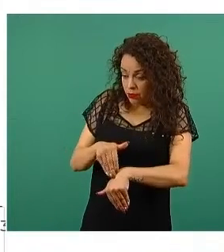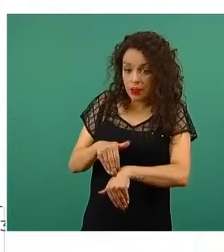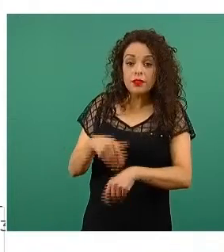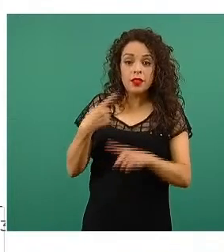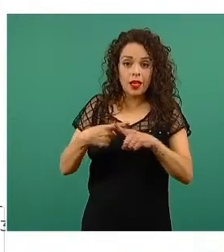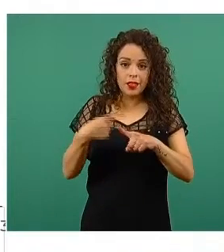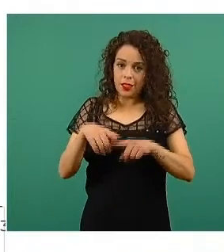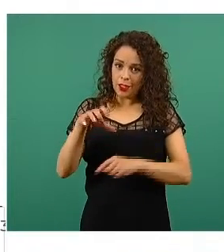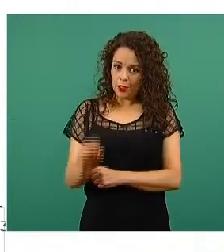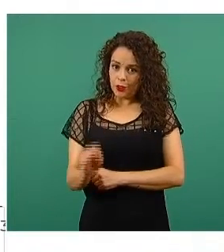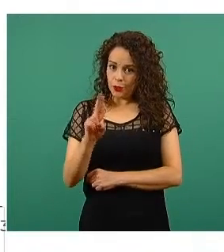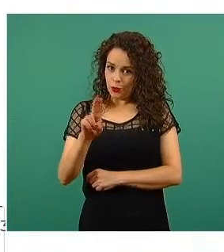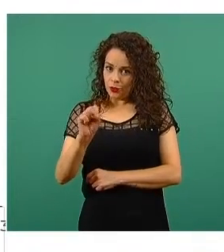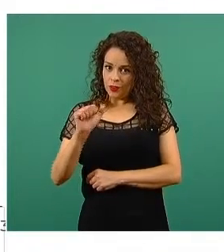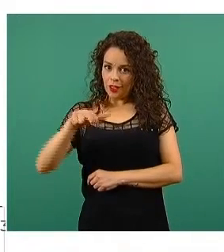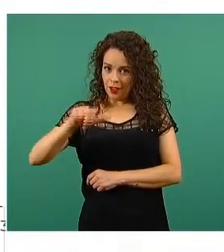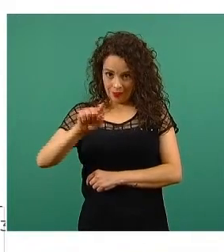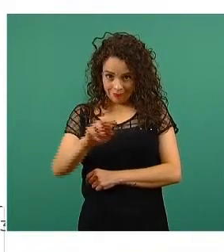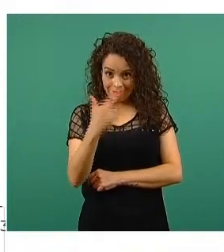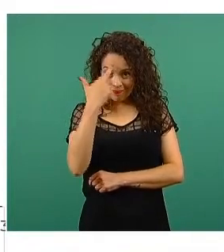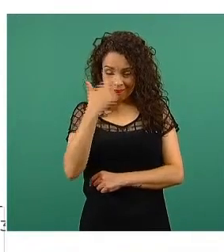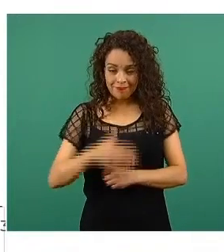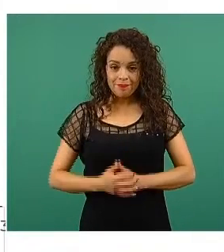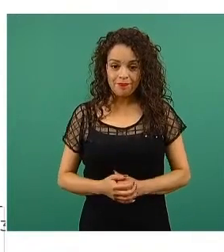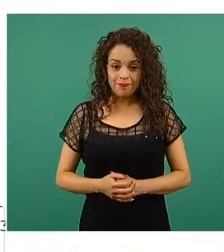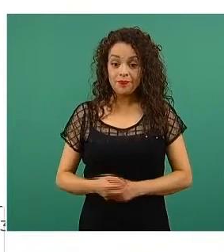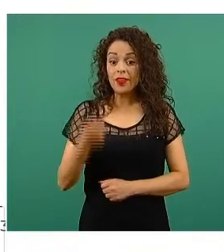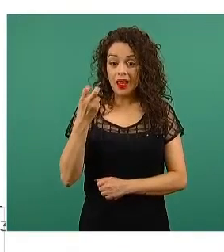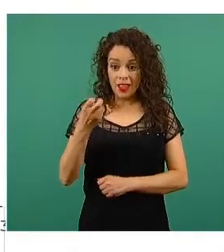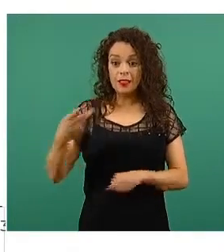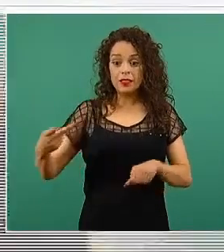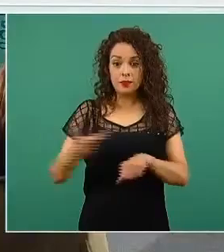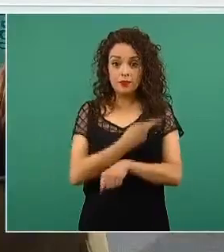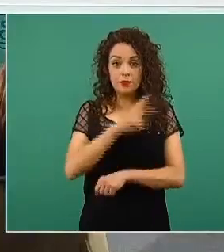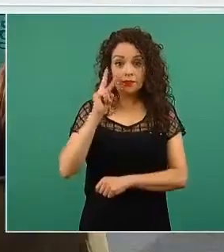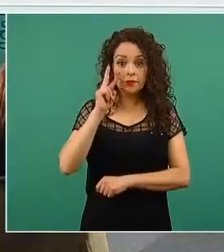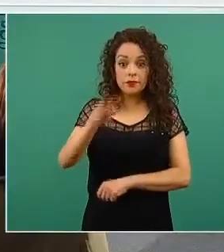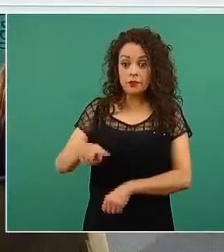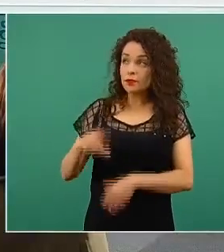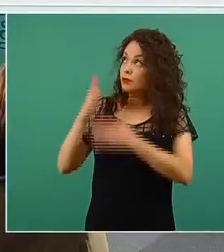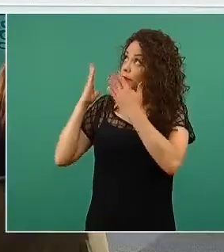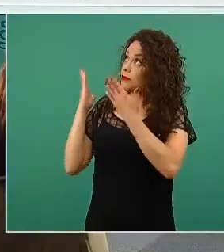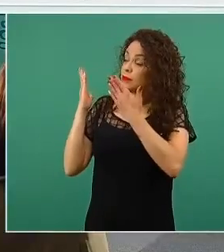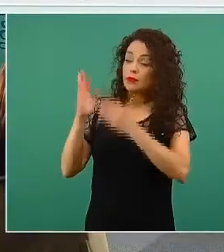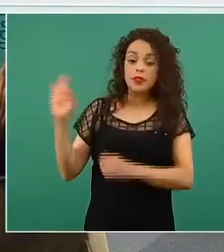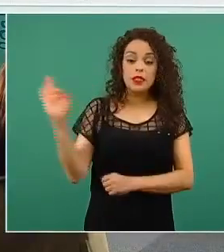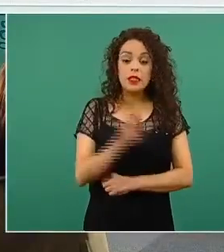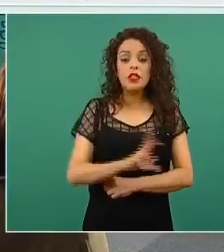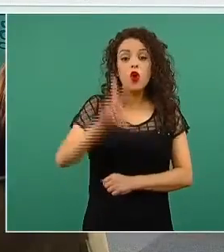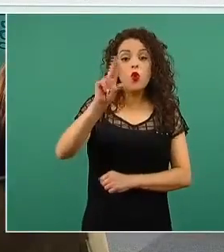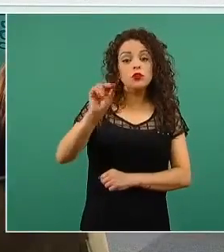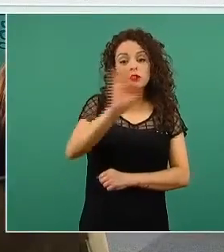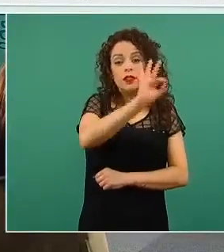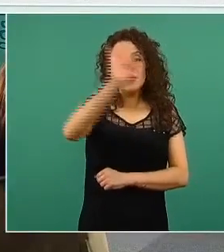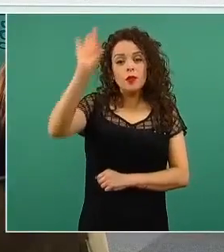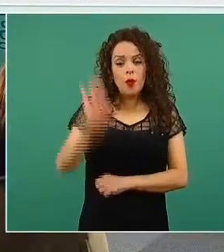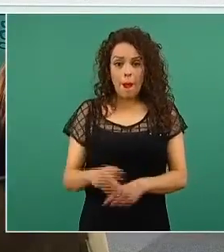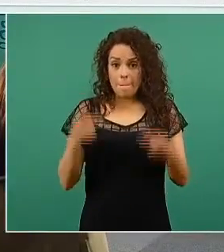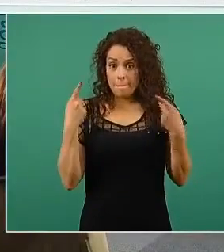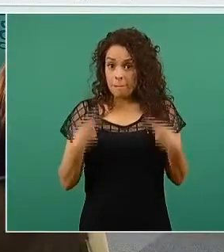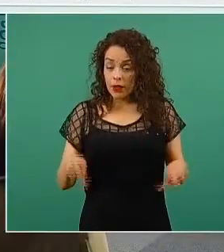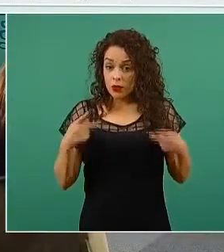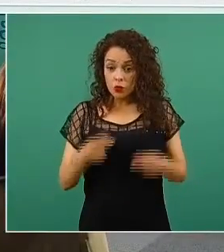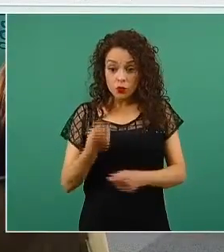Susana. Esto es lo que potencialmente hubiera ocurrido. Y si el 80% de estas personas